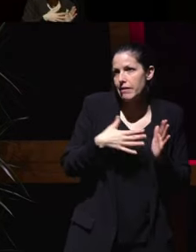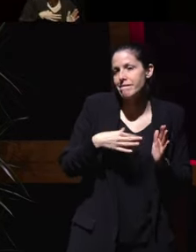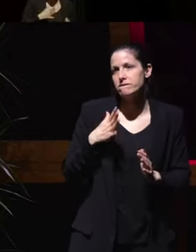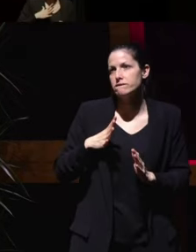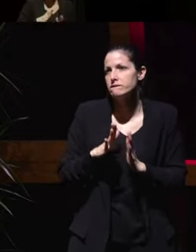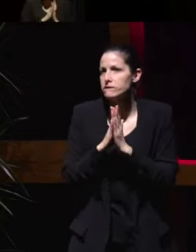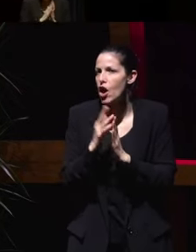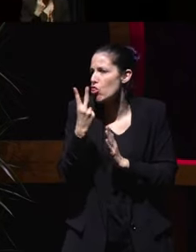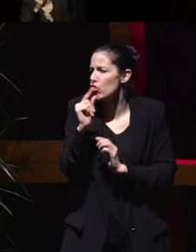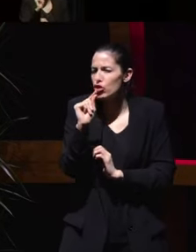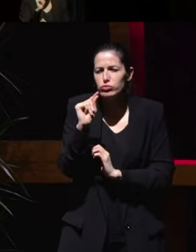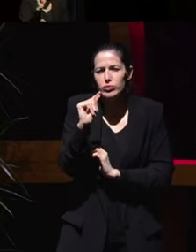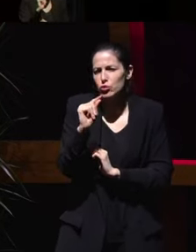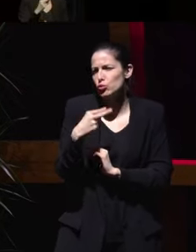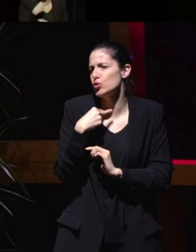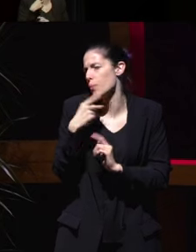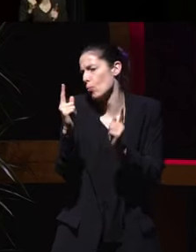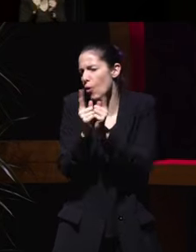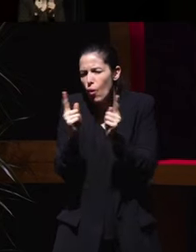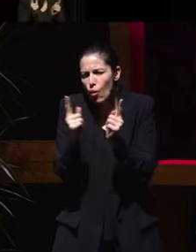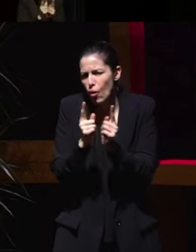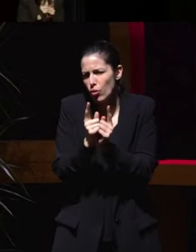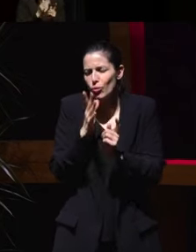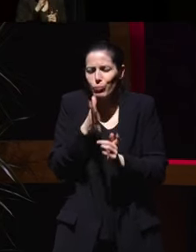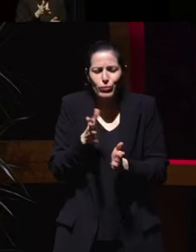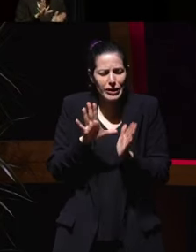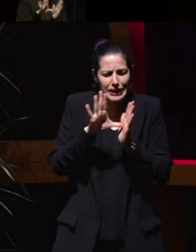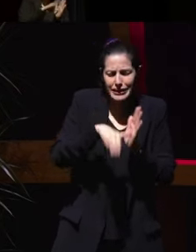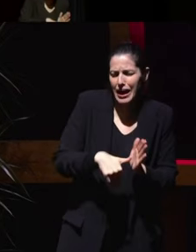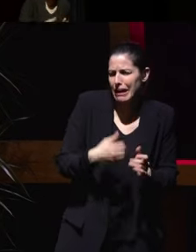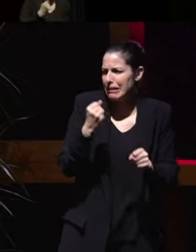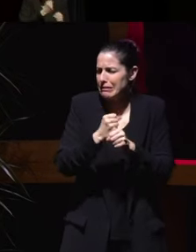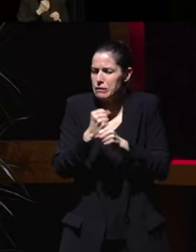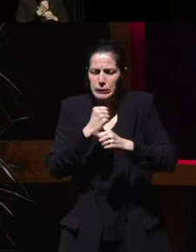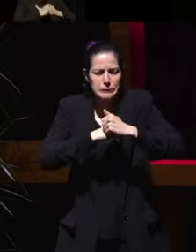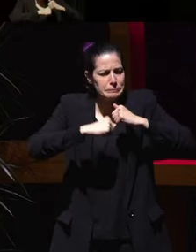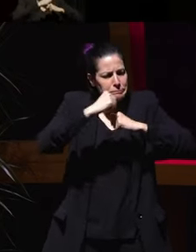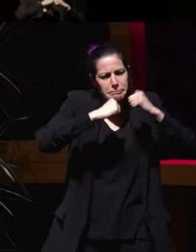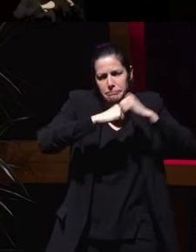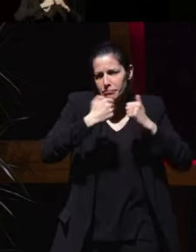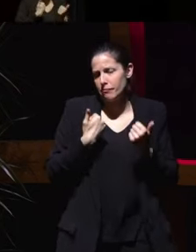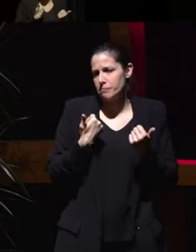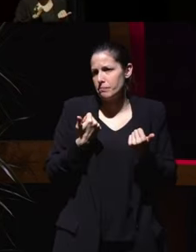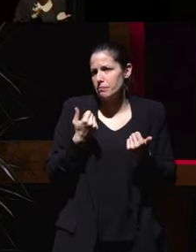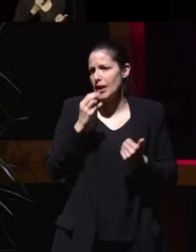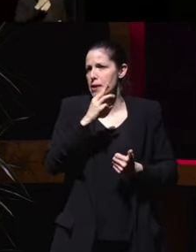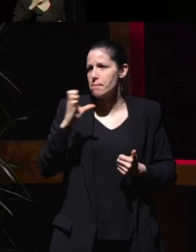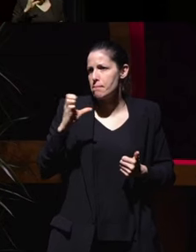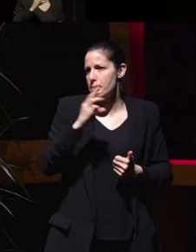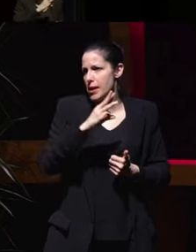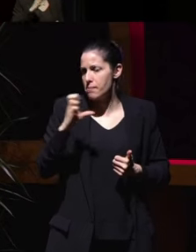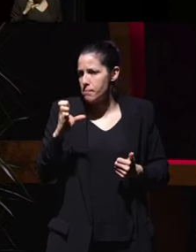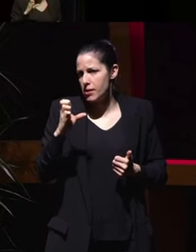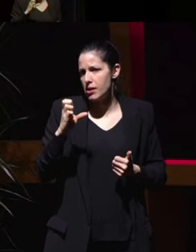e collerlle un corte de voz porque chegábamos tarde, porque se nos acumulara o día de traballo. Pepe Murcia, que era o adestrador do Celta,